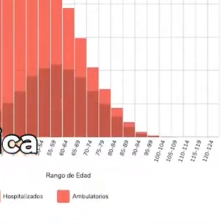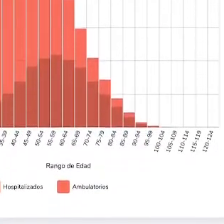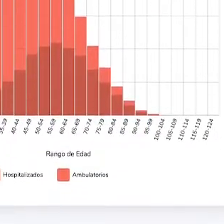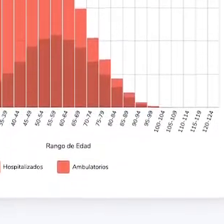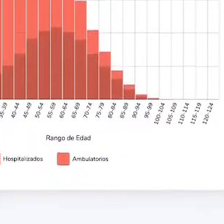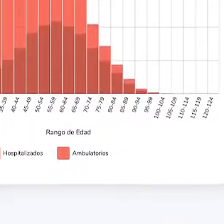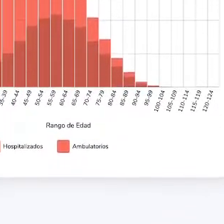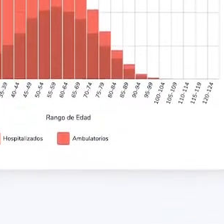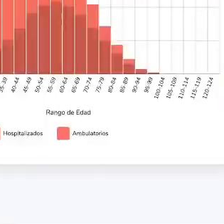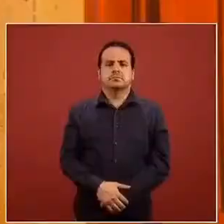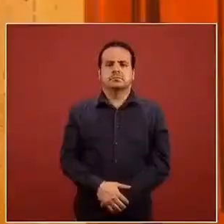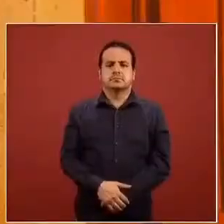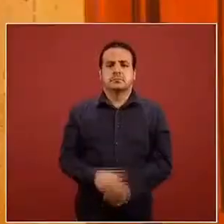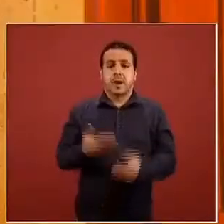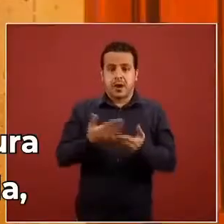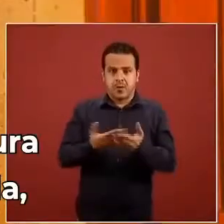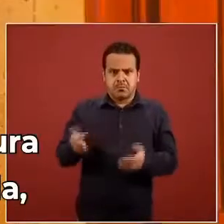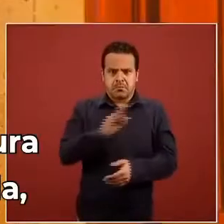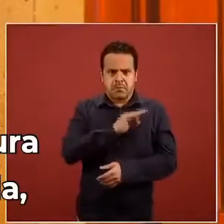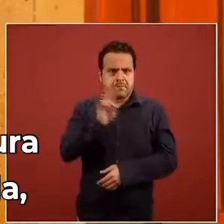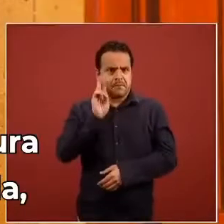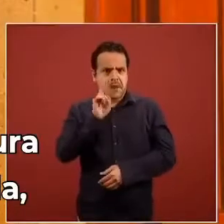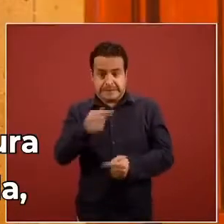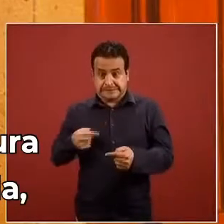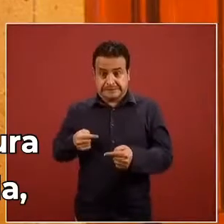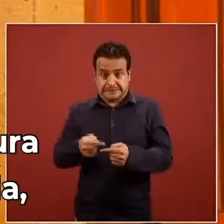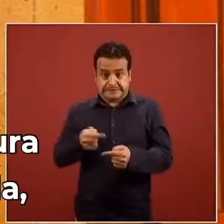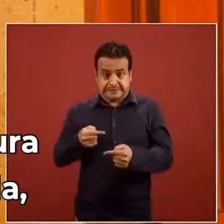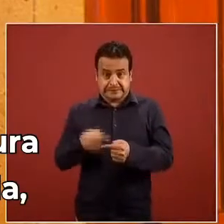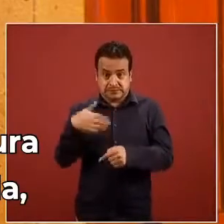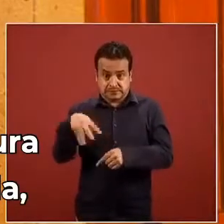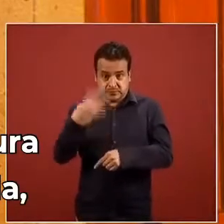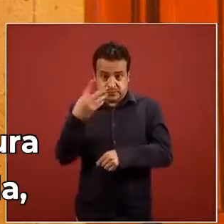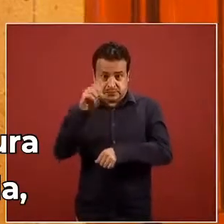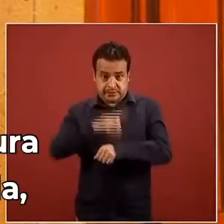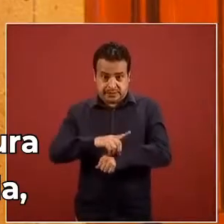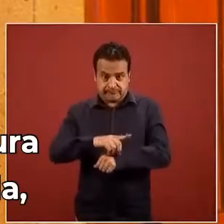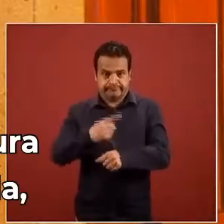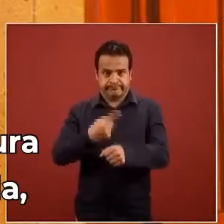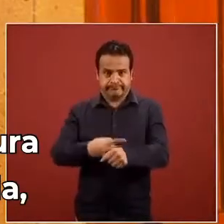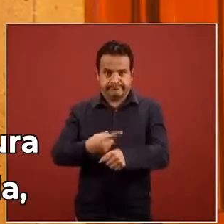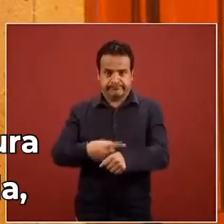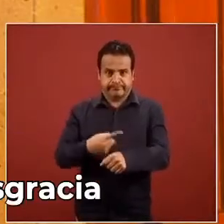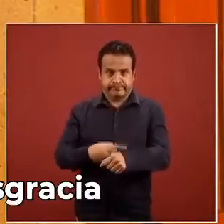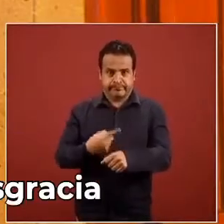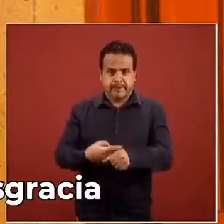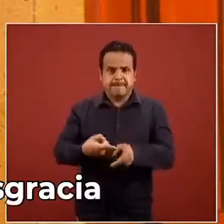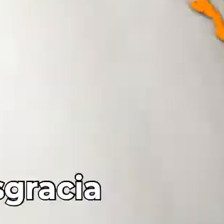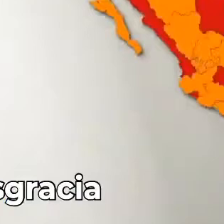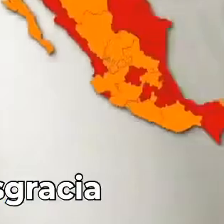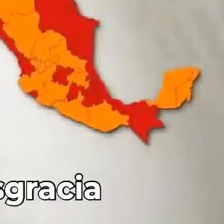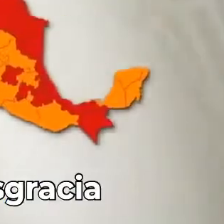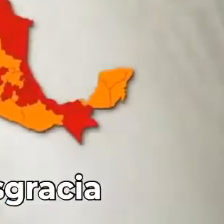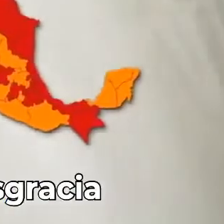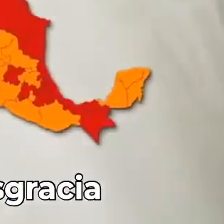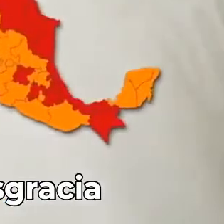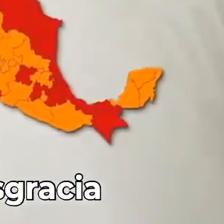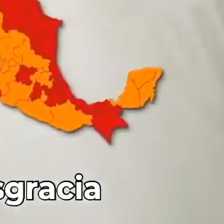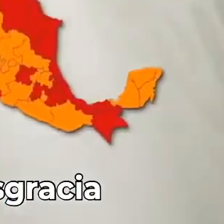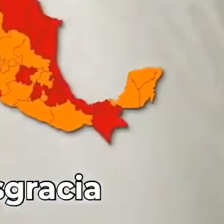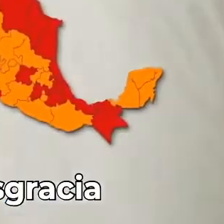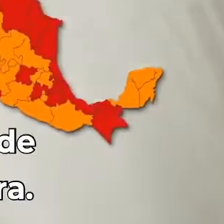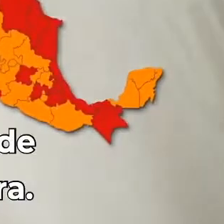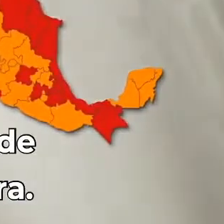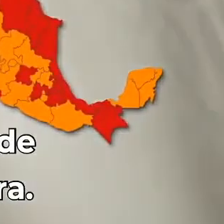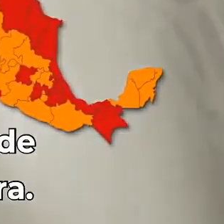que logró, al enfrentar la pandemia, que en México la infraestructura sanitaria no fuera desbordada, un objetivo sustancial que